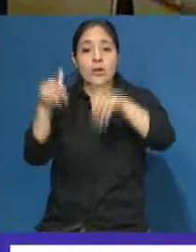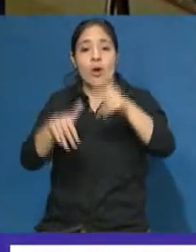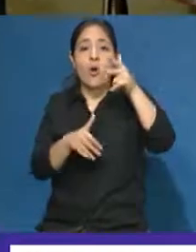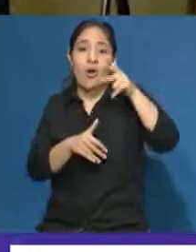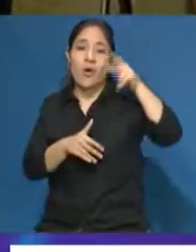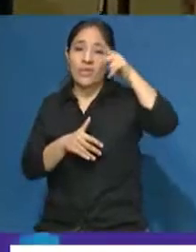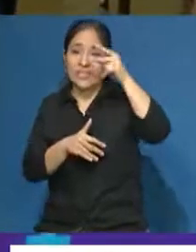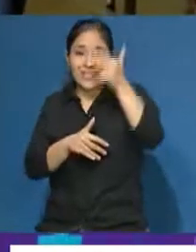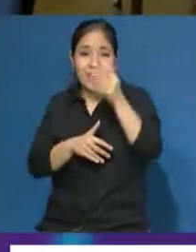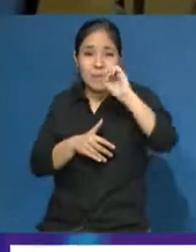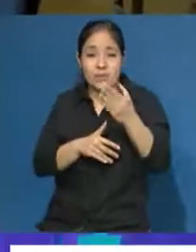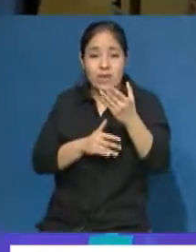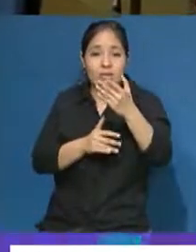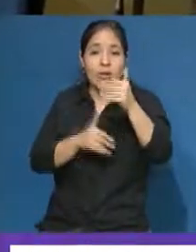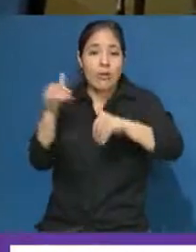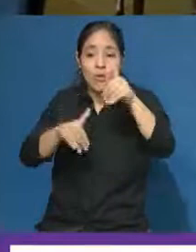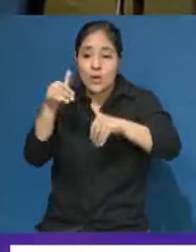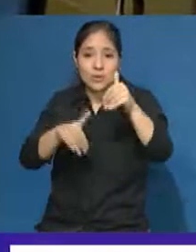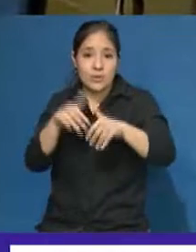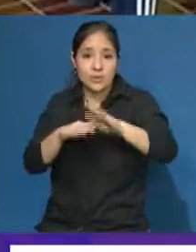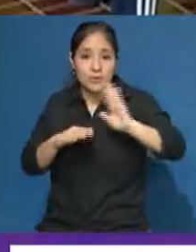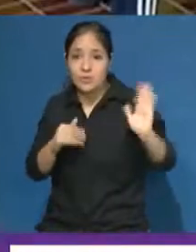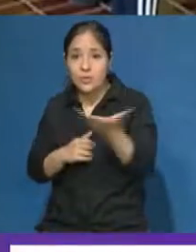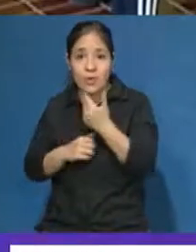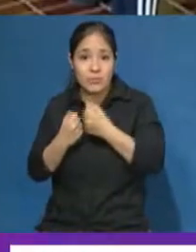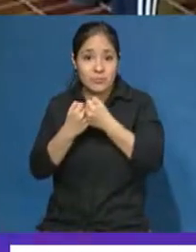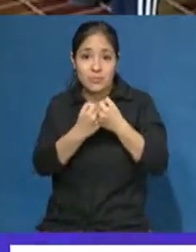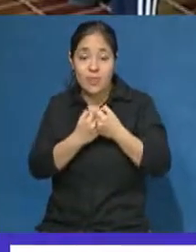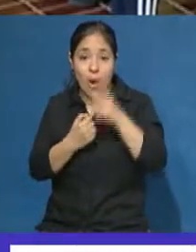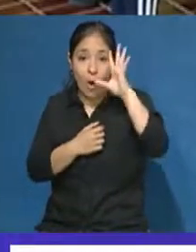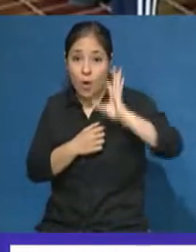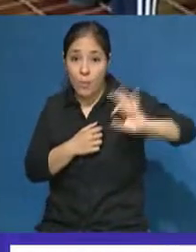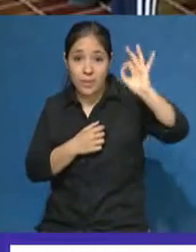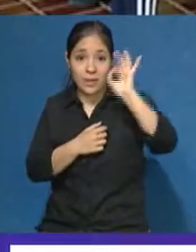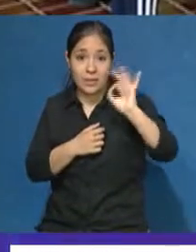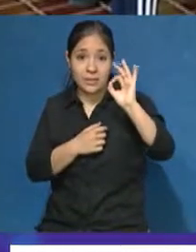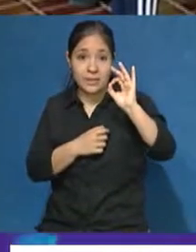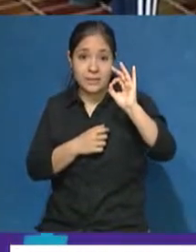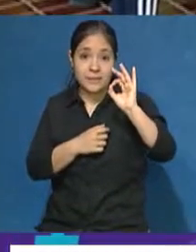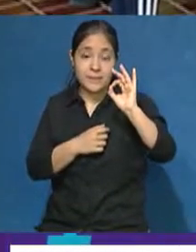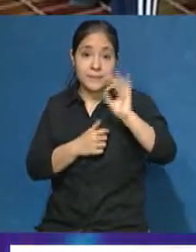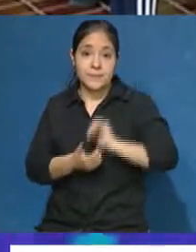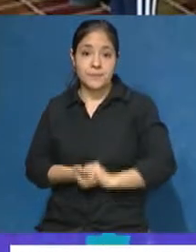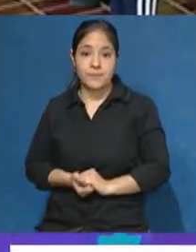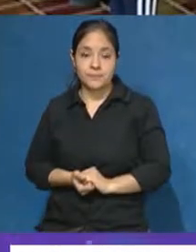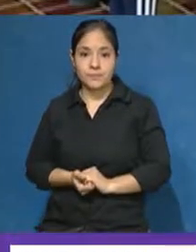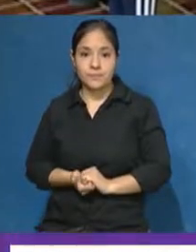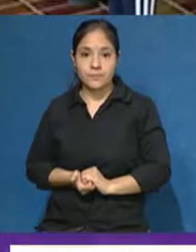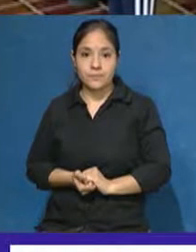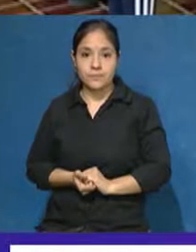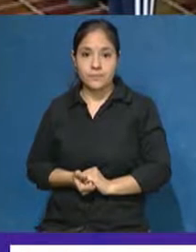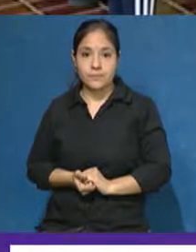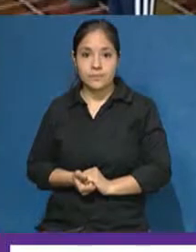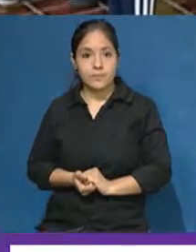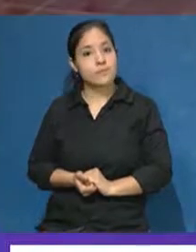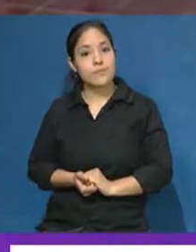que esta es la cláusula, con lo cual las opiniones, bueno, son... Hoy son opiniones muy,